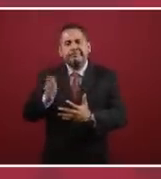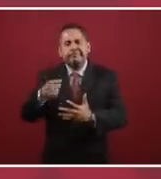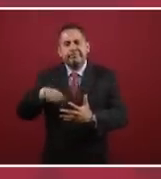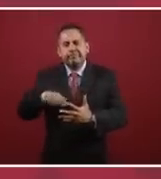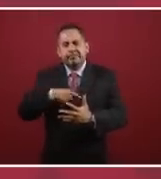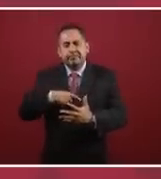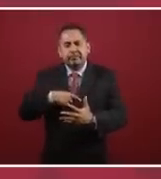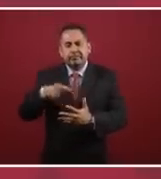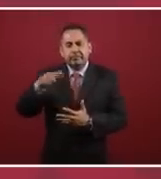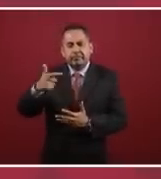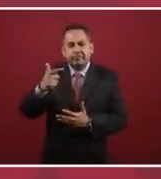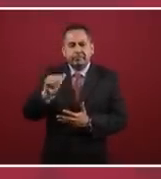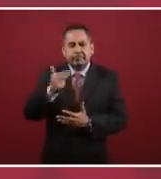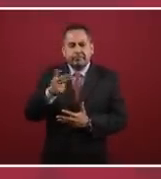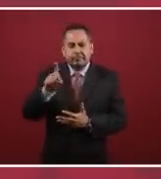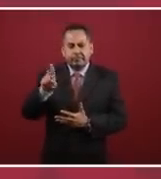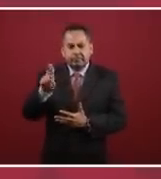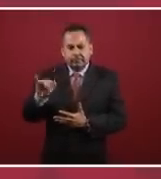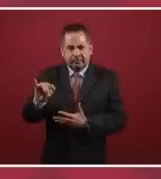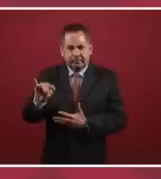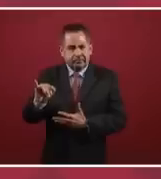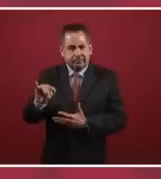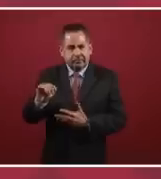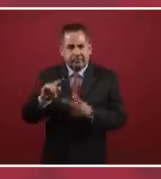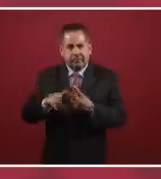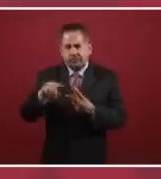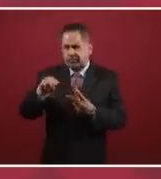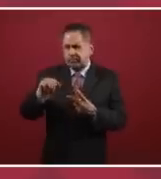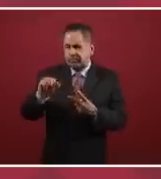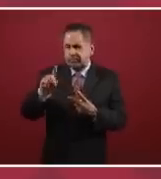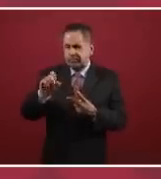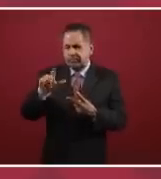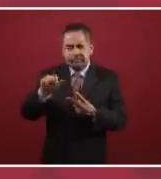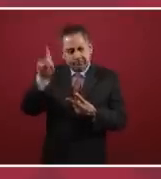de Gandhi, de Mandela,